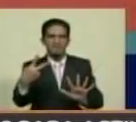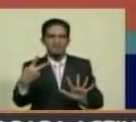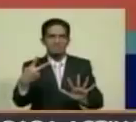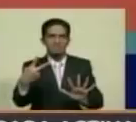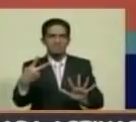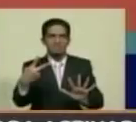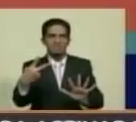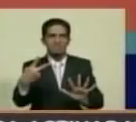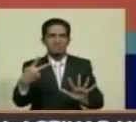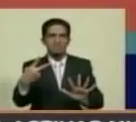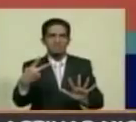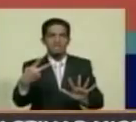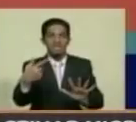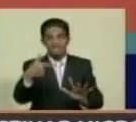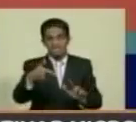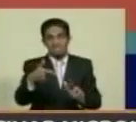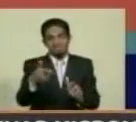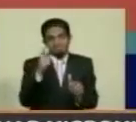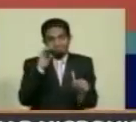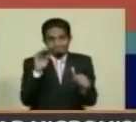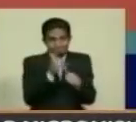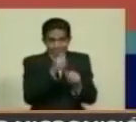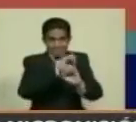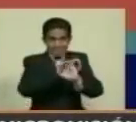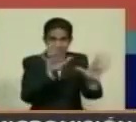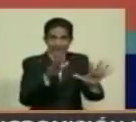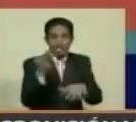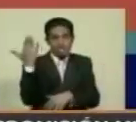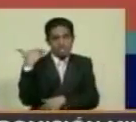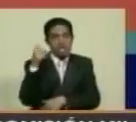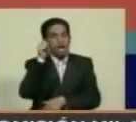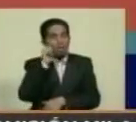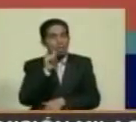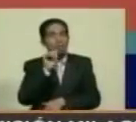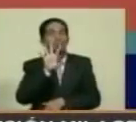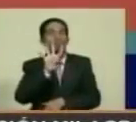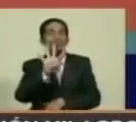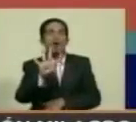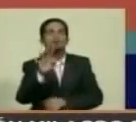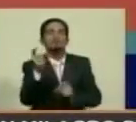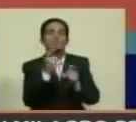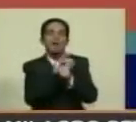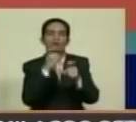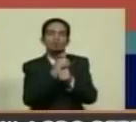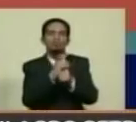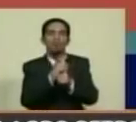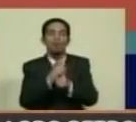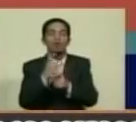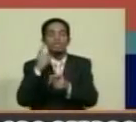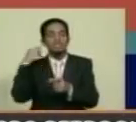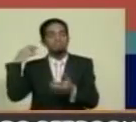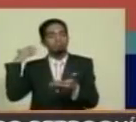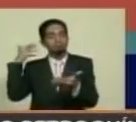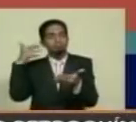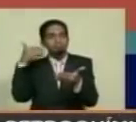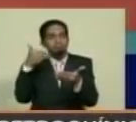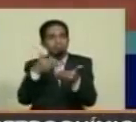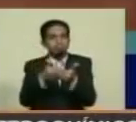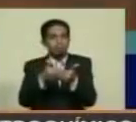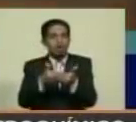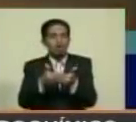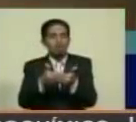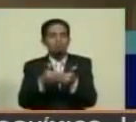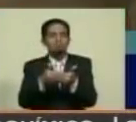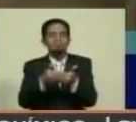máximo en el magnicidio en grado de frustración del pasado 4 de agosto, un proceso que no podemos calificar